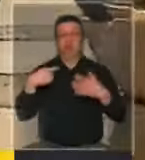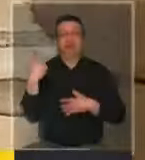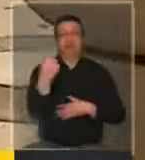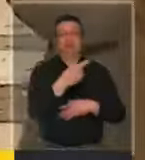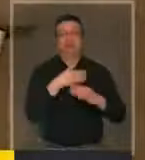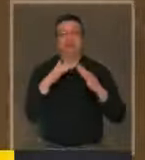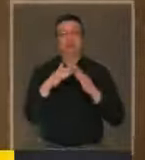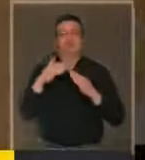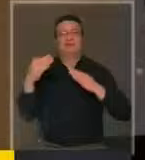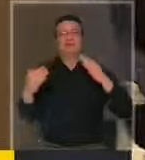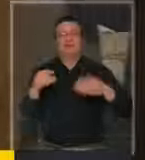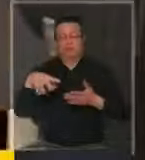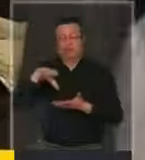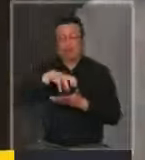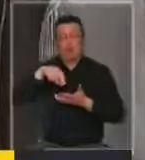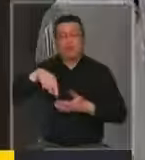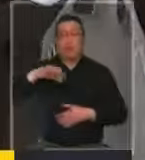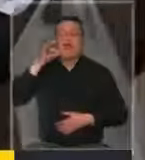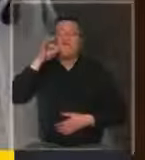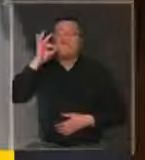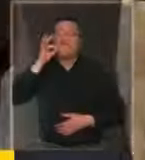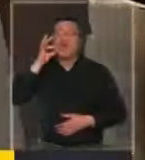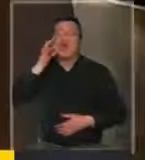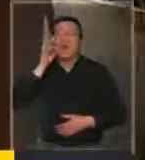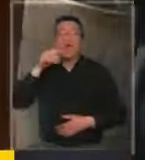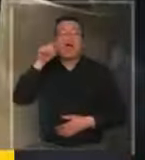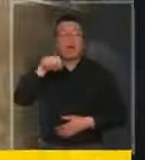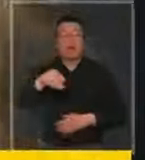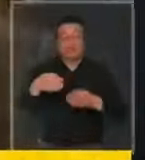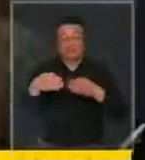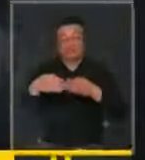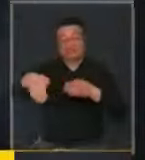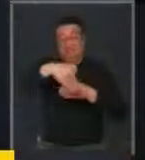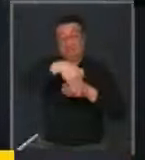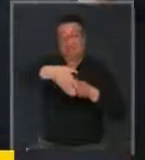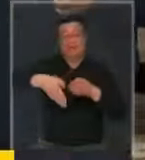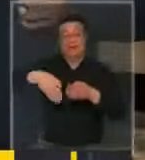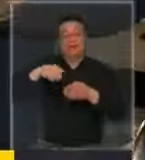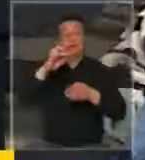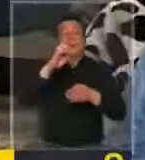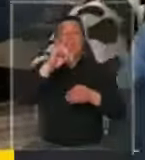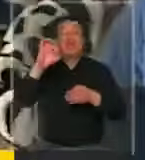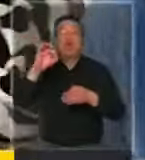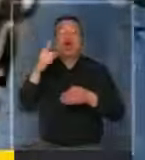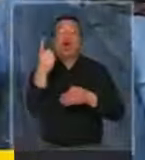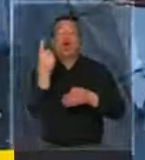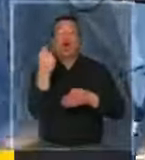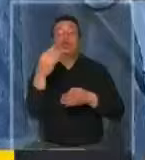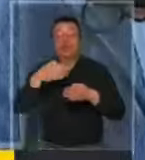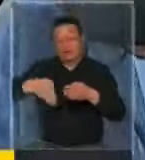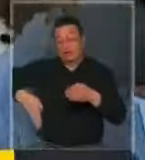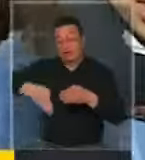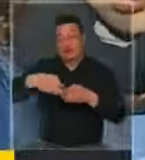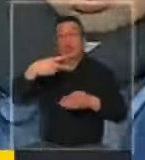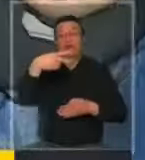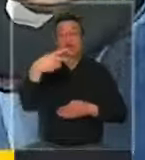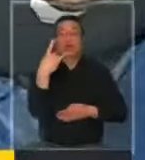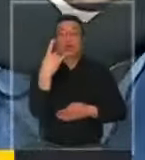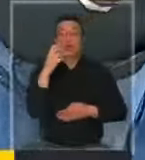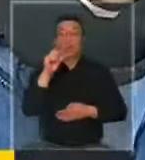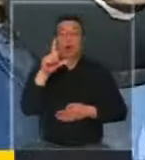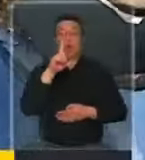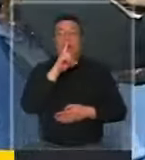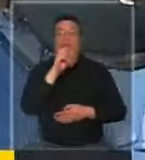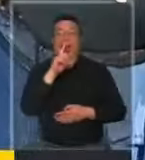Estamos ahora en la comuna de Vitacura, específicamente en la intersección de Pío 11 con la Cualtatas. Y aquí son